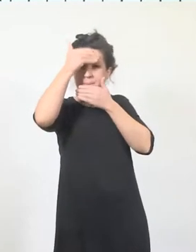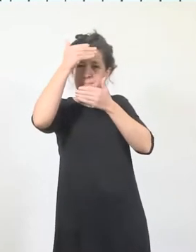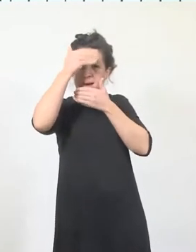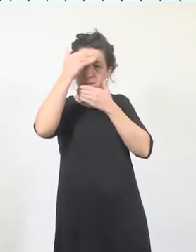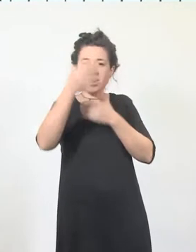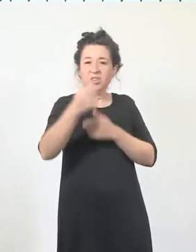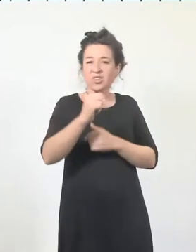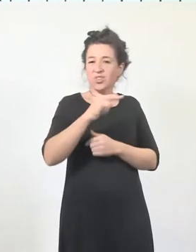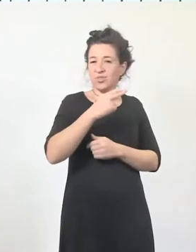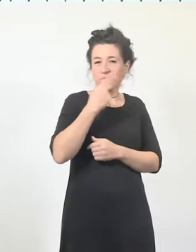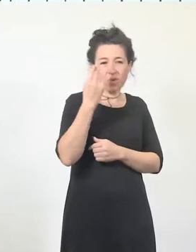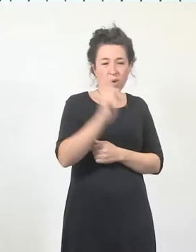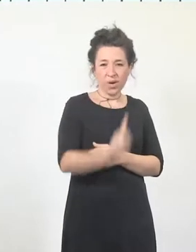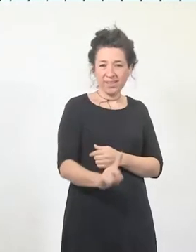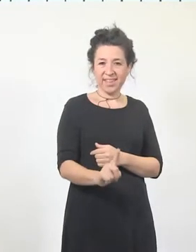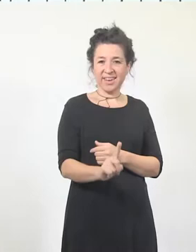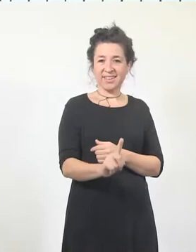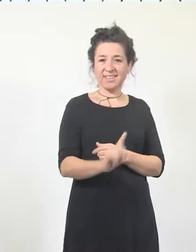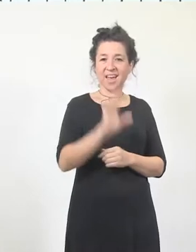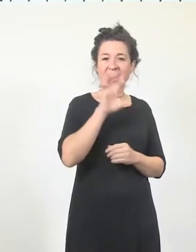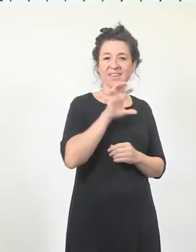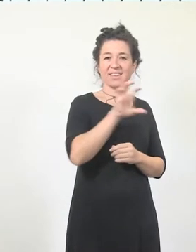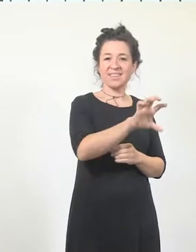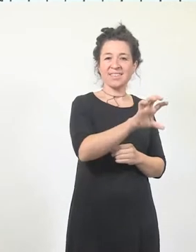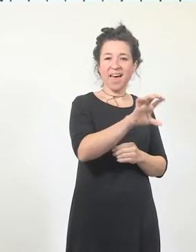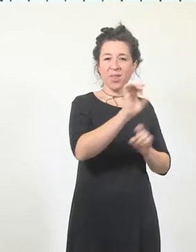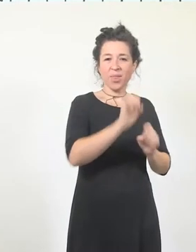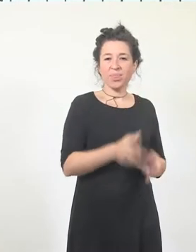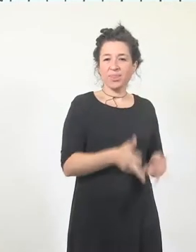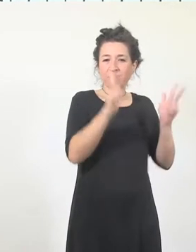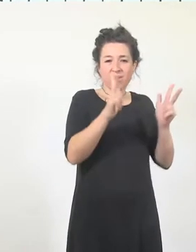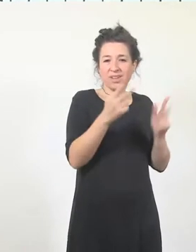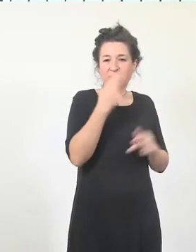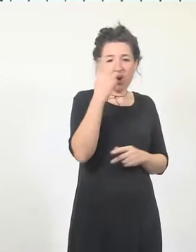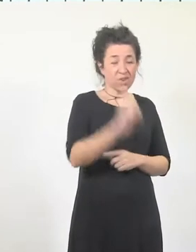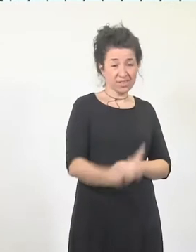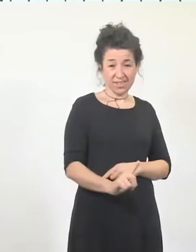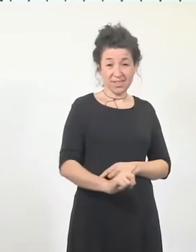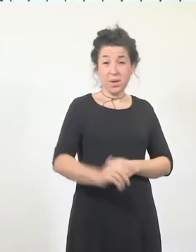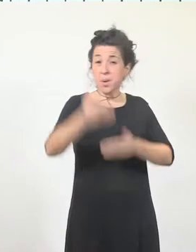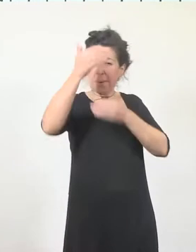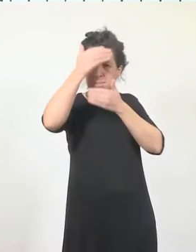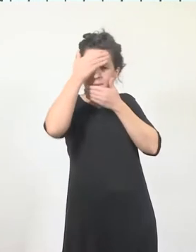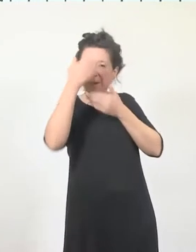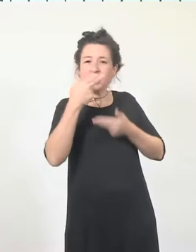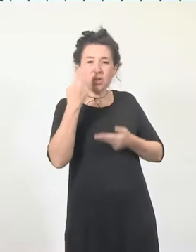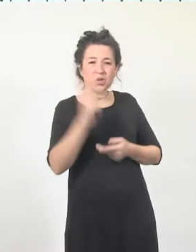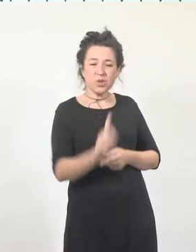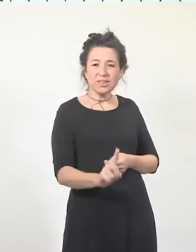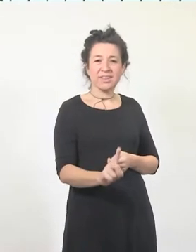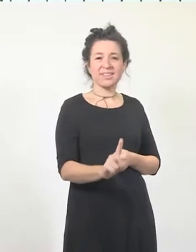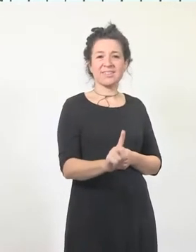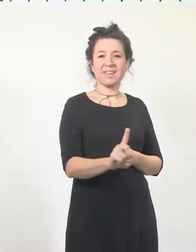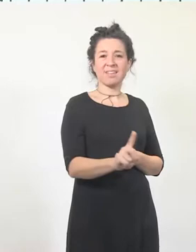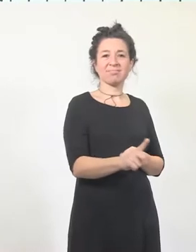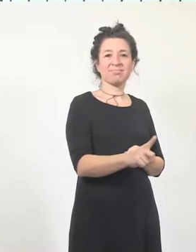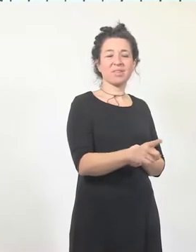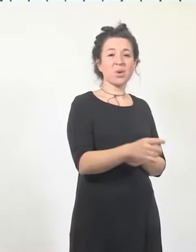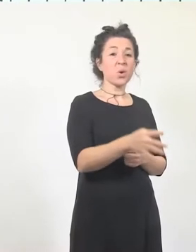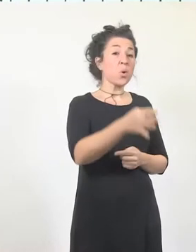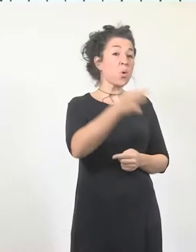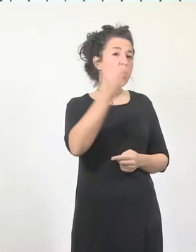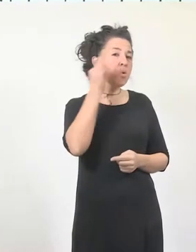tener un Estado democrático en esa zona. Marruecos no les interesa tener